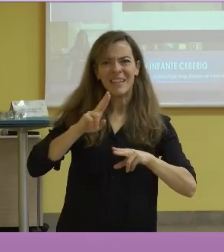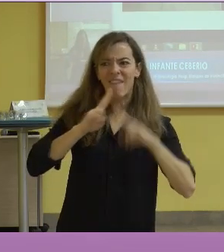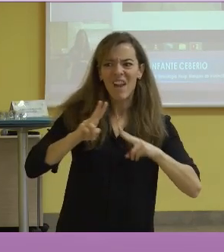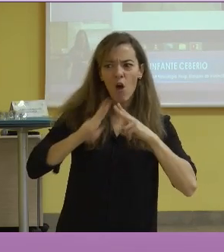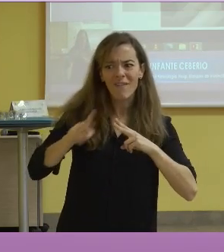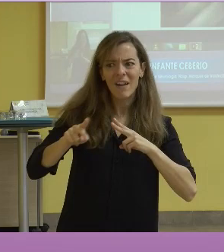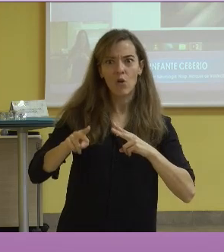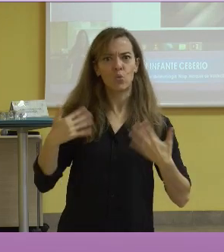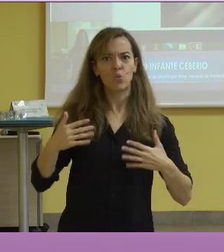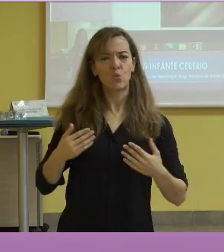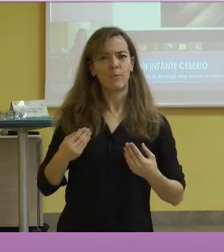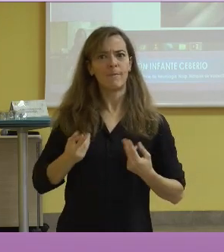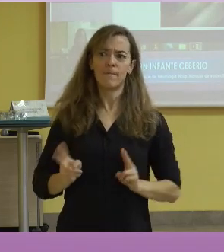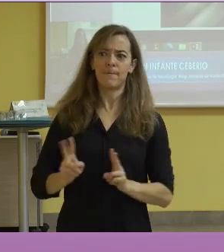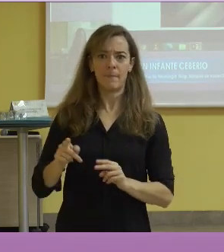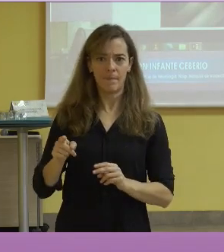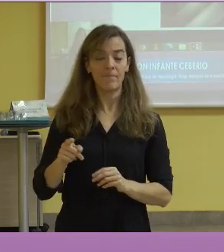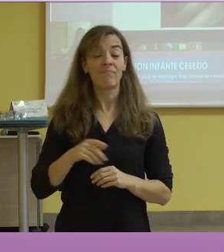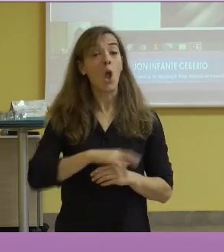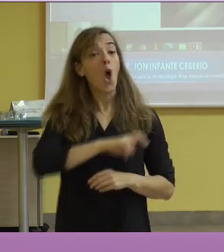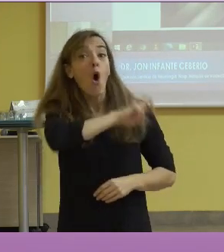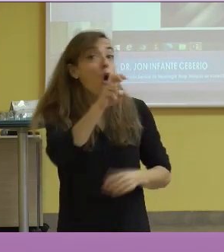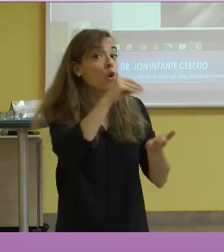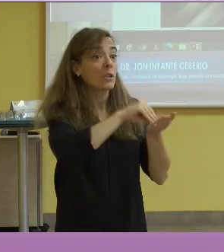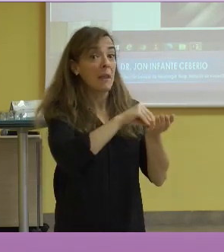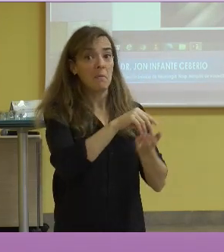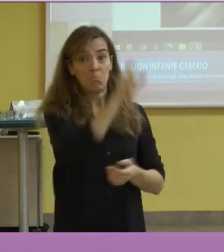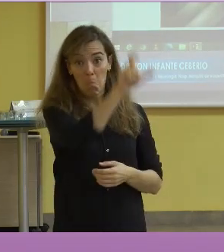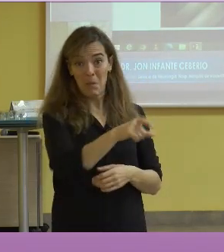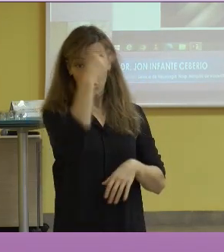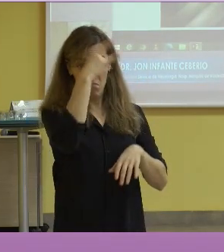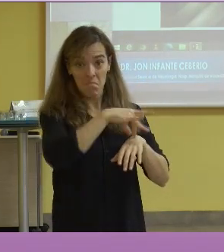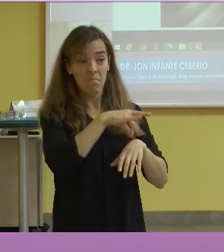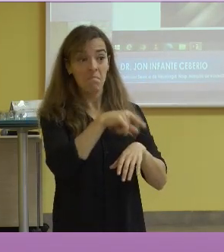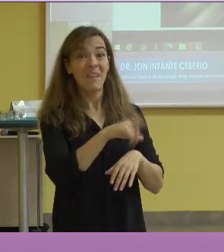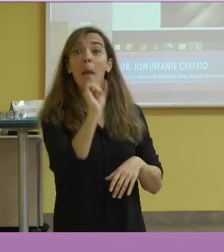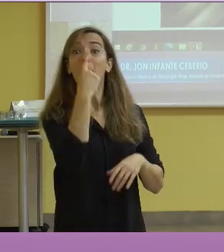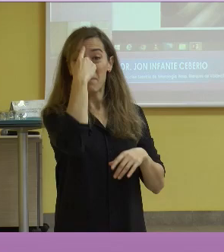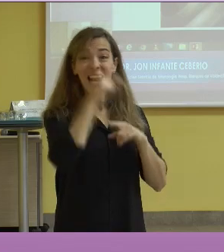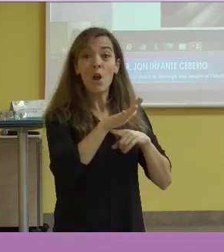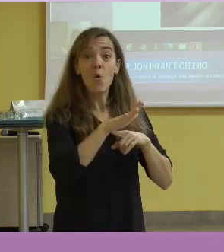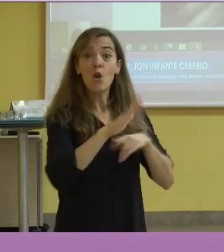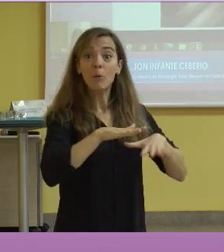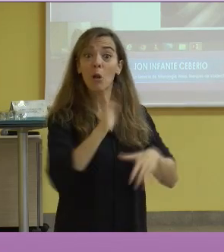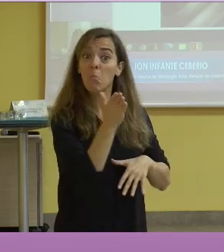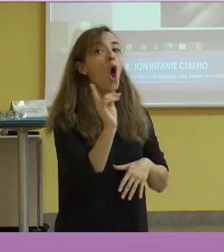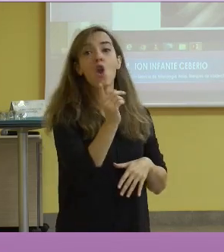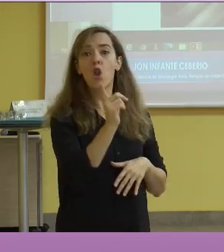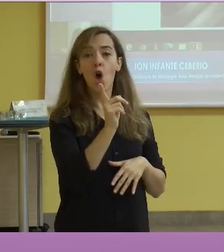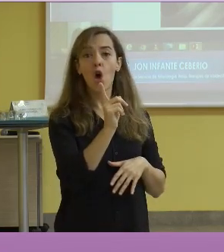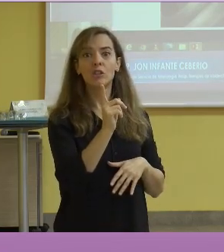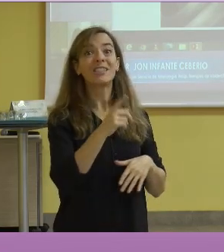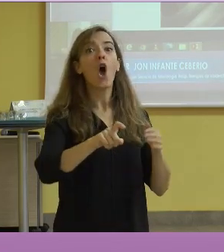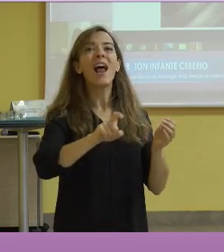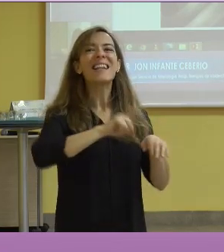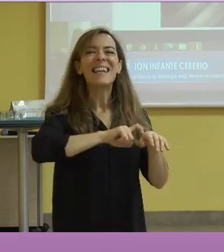vivos. Otras veces el paciente pues tiene no una afectación de la primera neurona motora, sino una lesión de degeneración de los